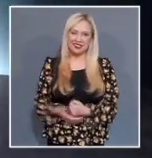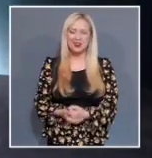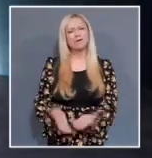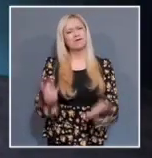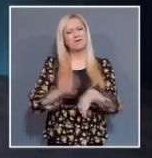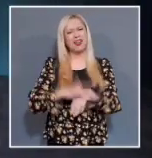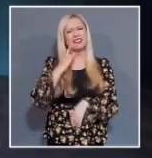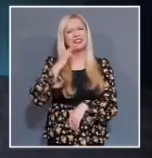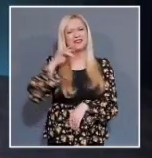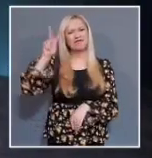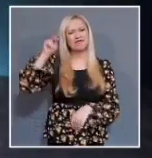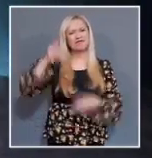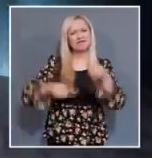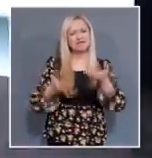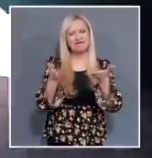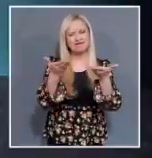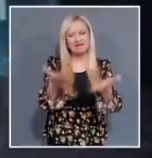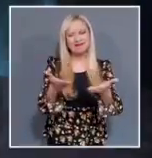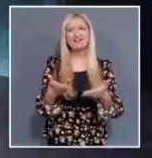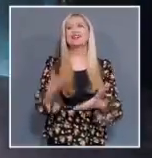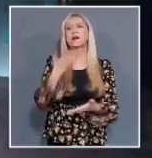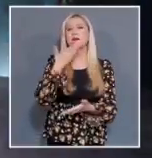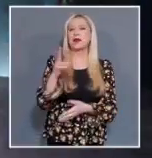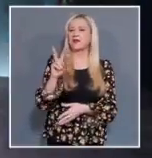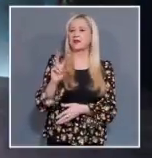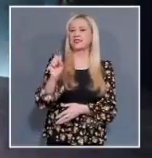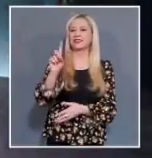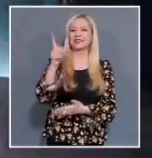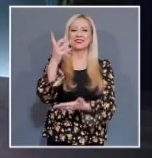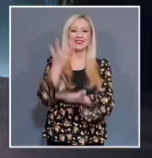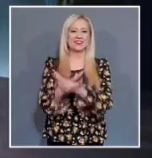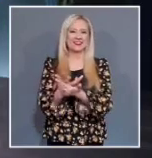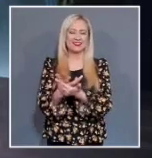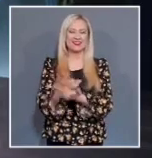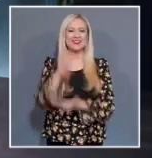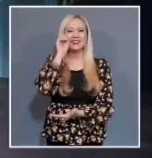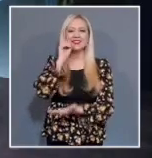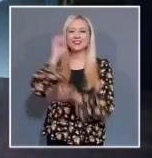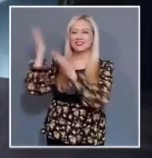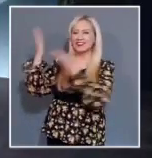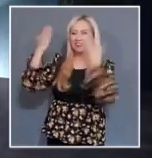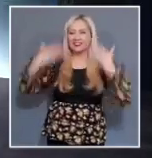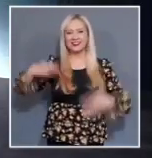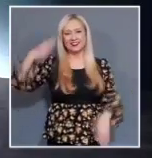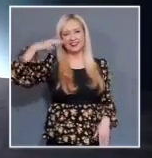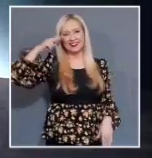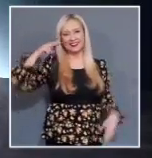un excelente inicio de fin de semana. Soy Oscar González. Nos vemos en la próxima.